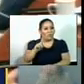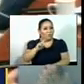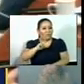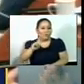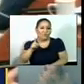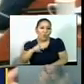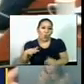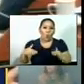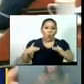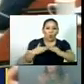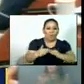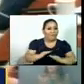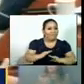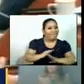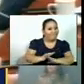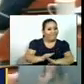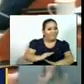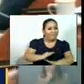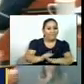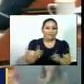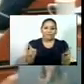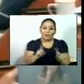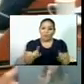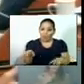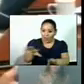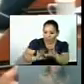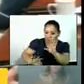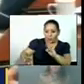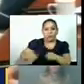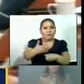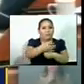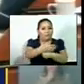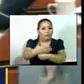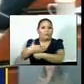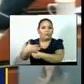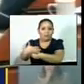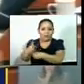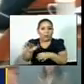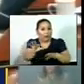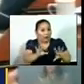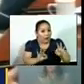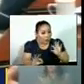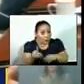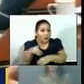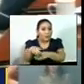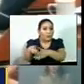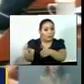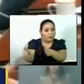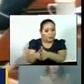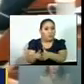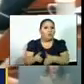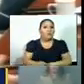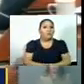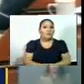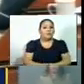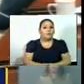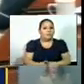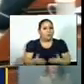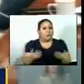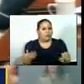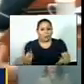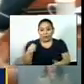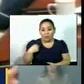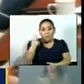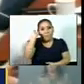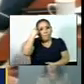de algunos partidos, de algunos diputados. Y como que esto